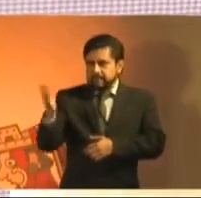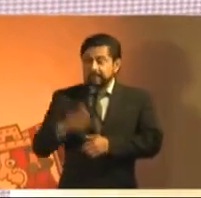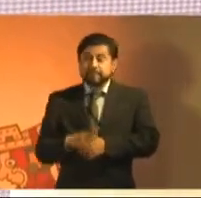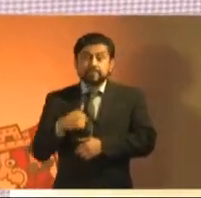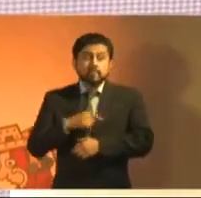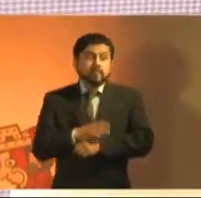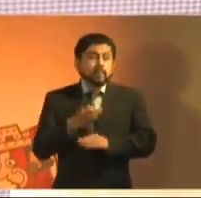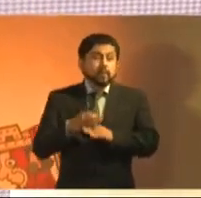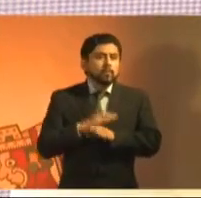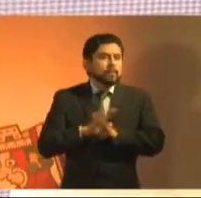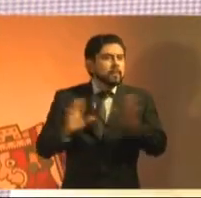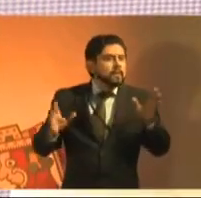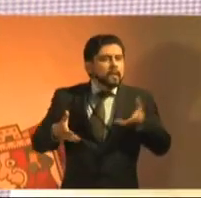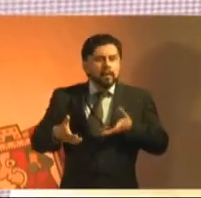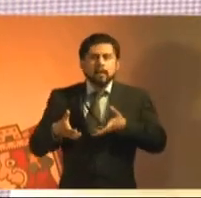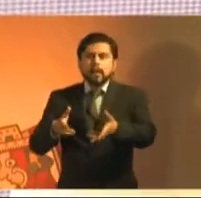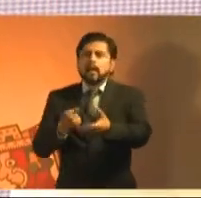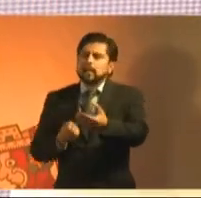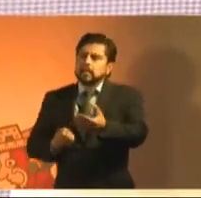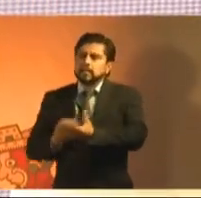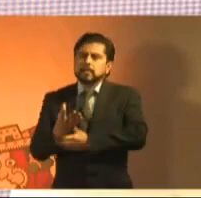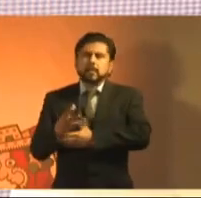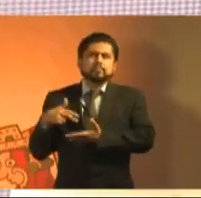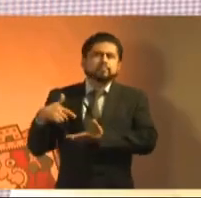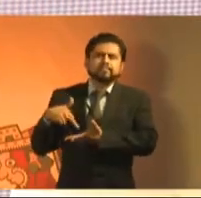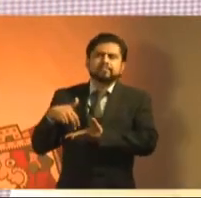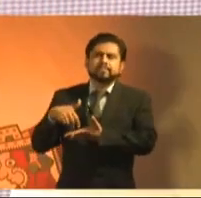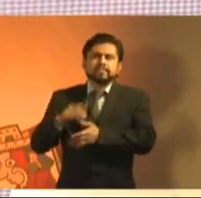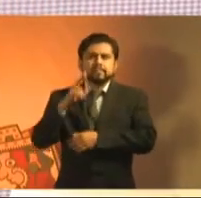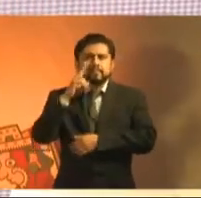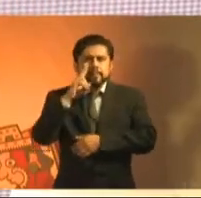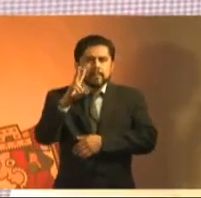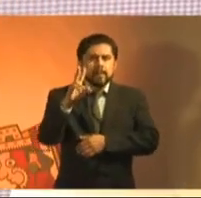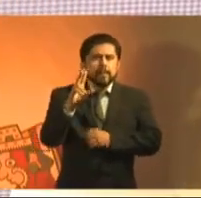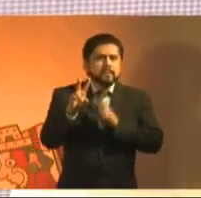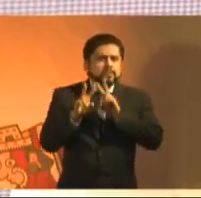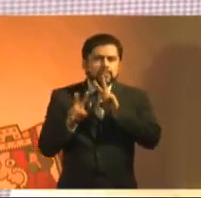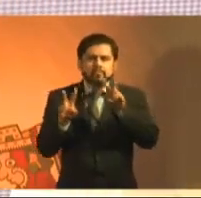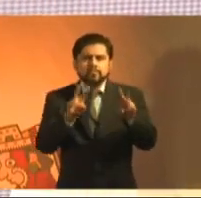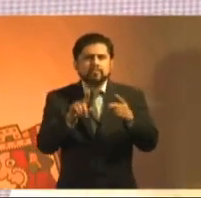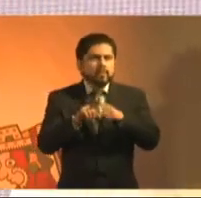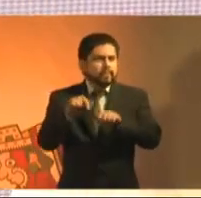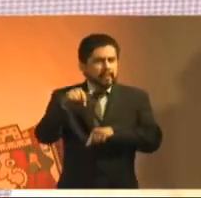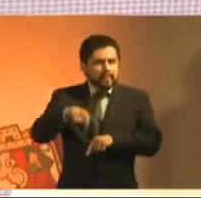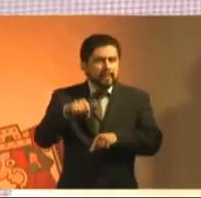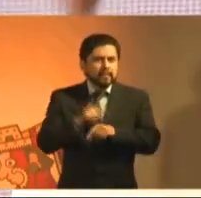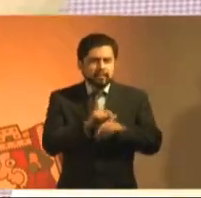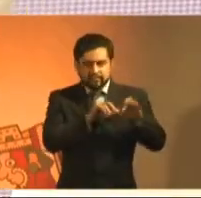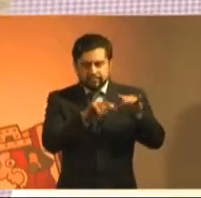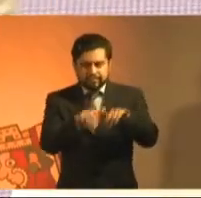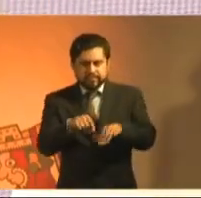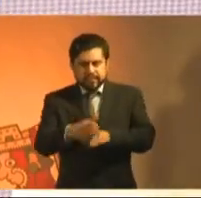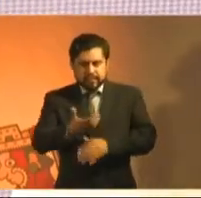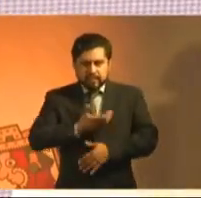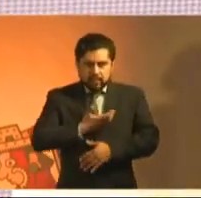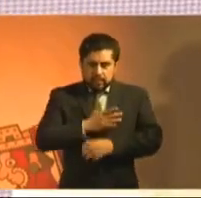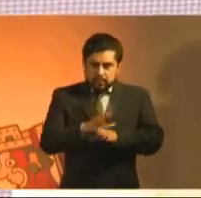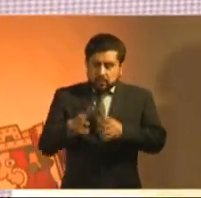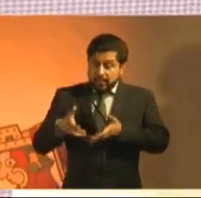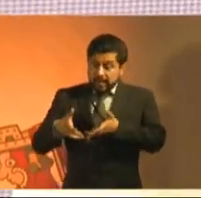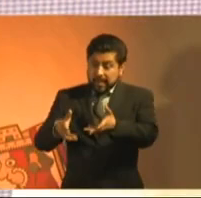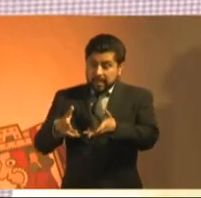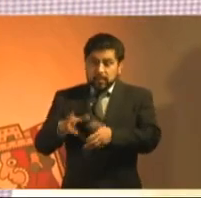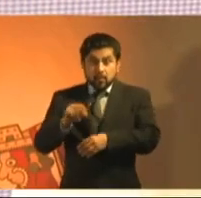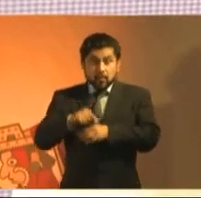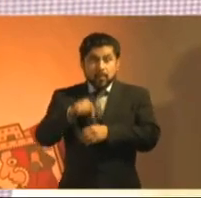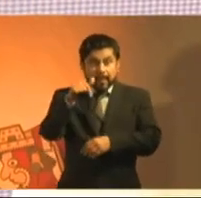la calle ver gente estar junto a la gente así sea hasta la distancia poder estar en el zócalo no nada más en la calle sino precisamente